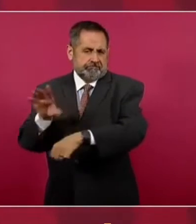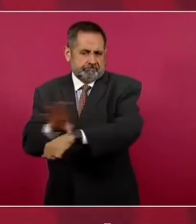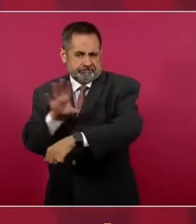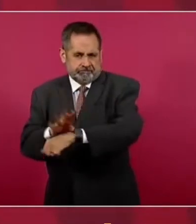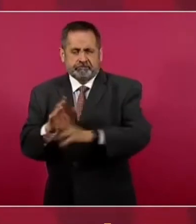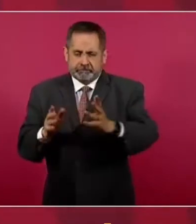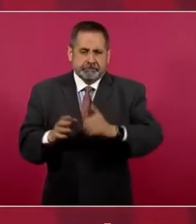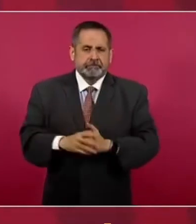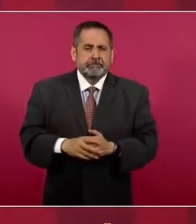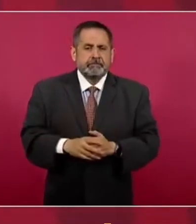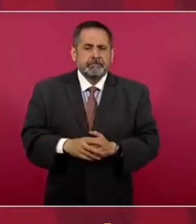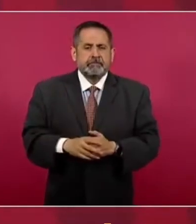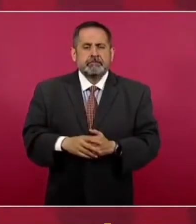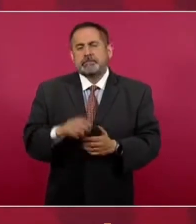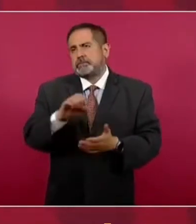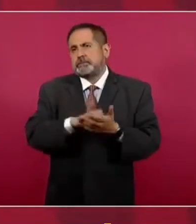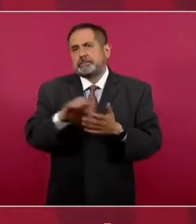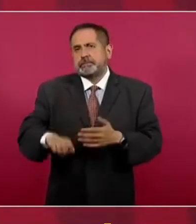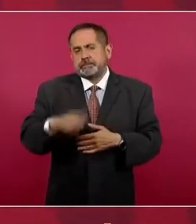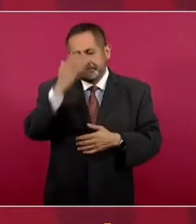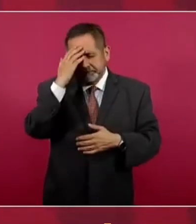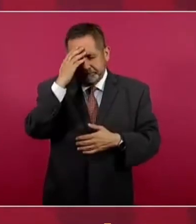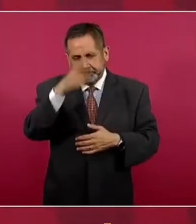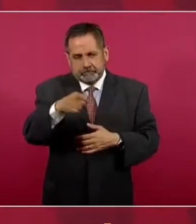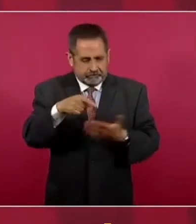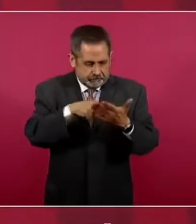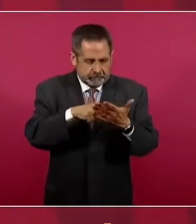Por ejemplo, quitar el absurdo,